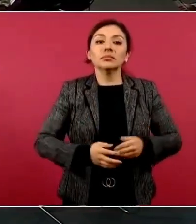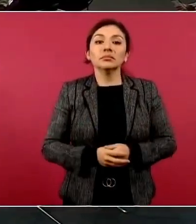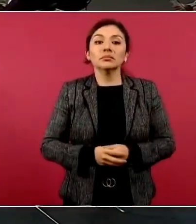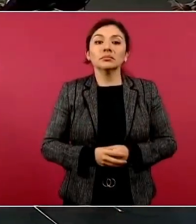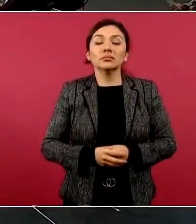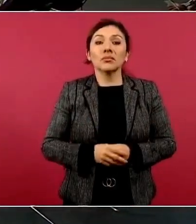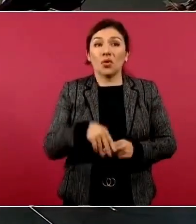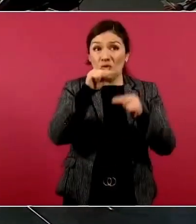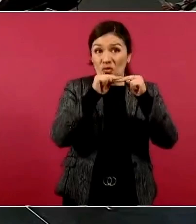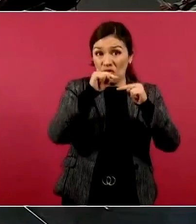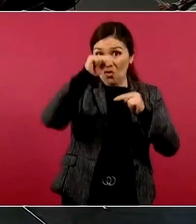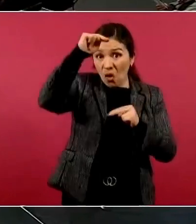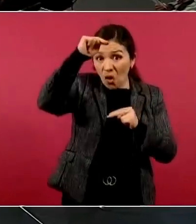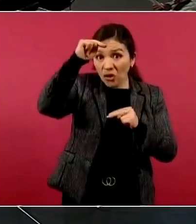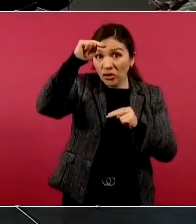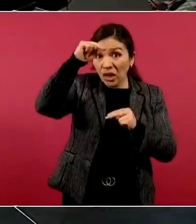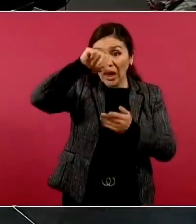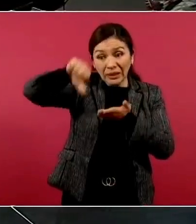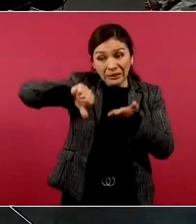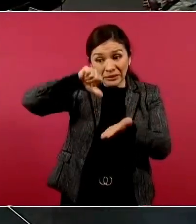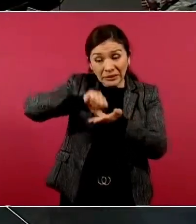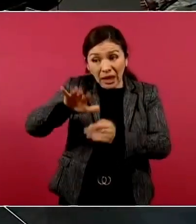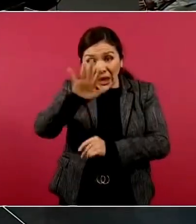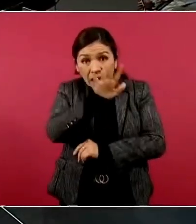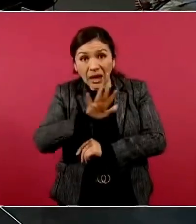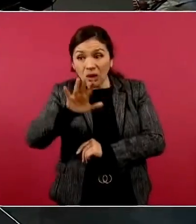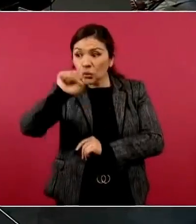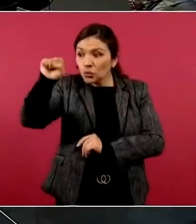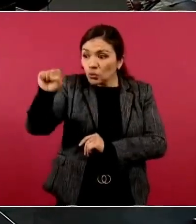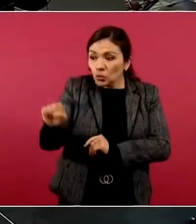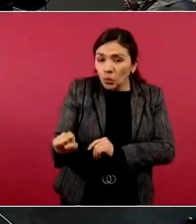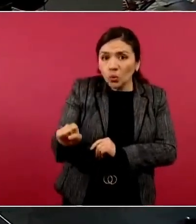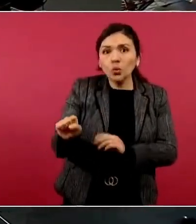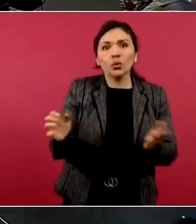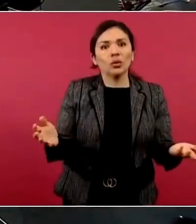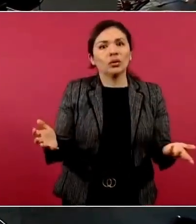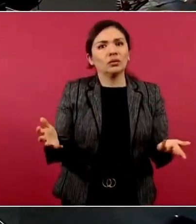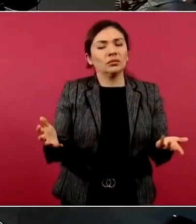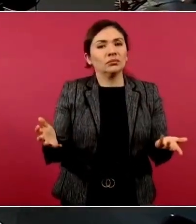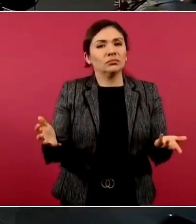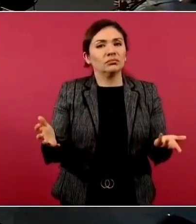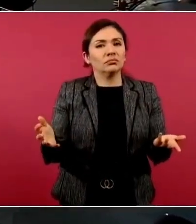en el norte, en el centro, en el sur, bueno,